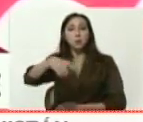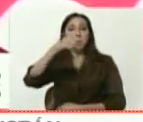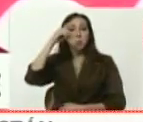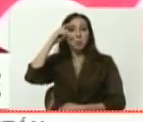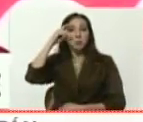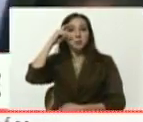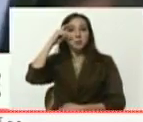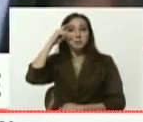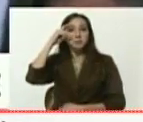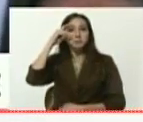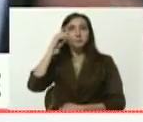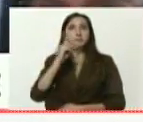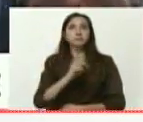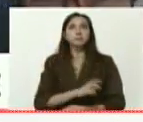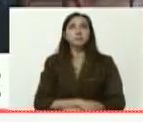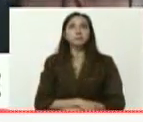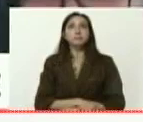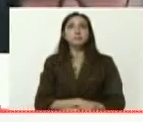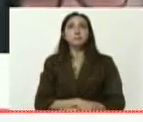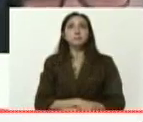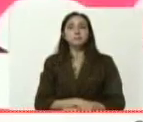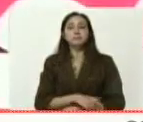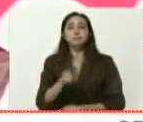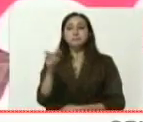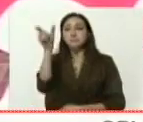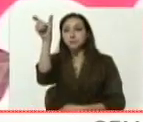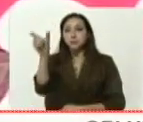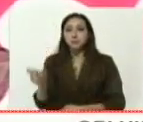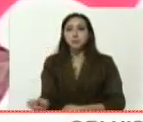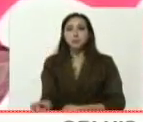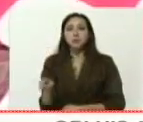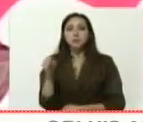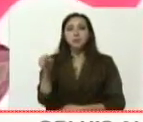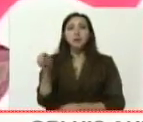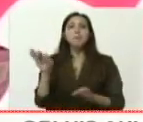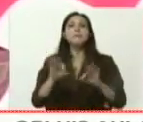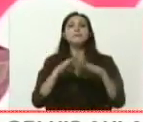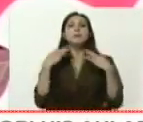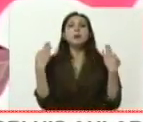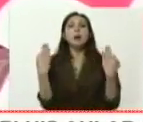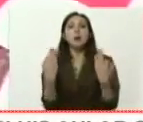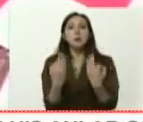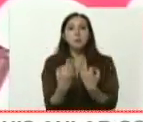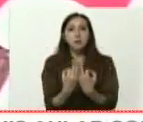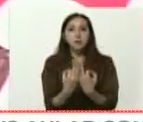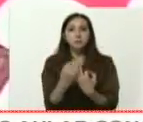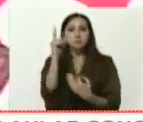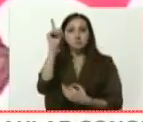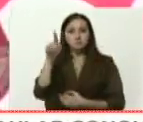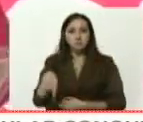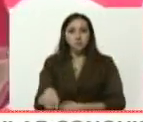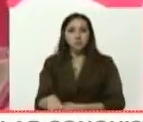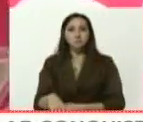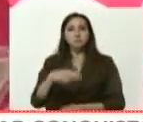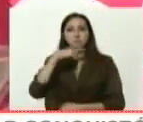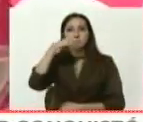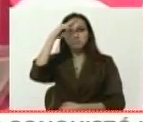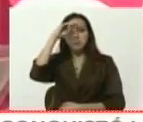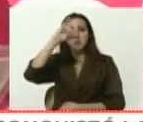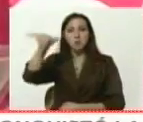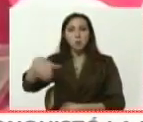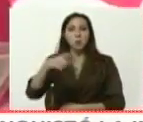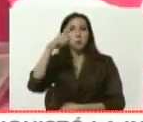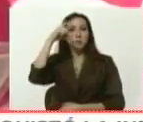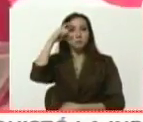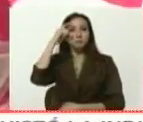Hijo. Ciudadano Alberto Gómez, familiar. Hijo también. Oye, lo que pasa es